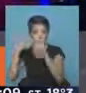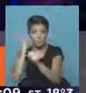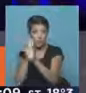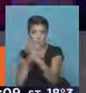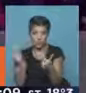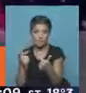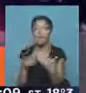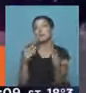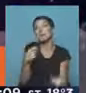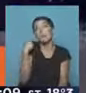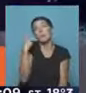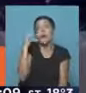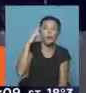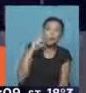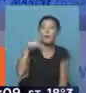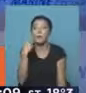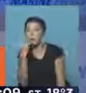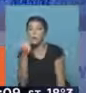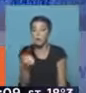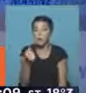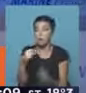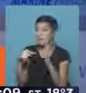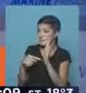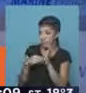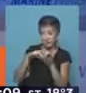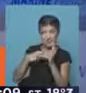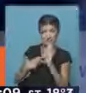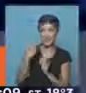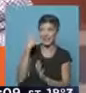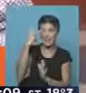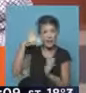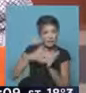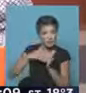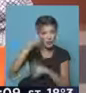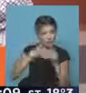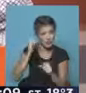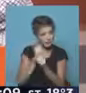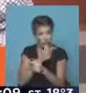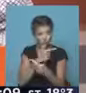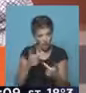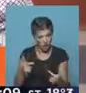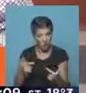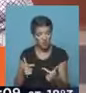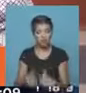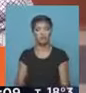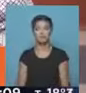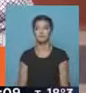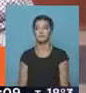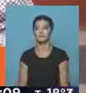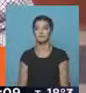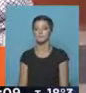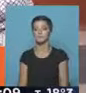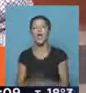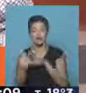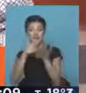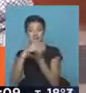así, bueno, uno podría decir no es demasiado, pero son 3 millones de personas. entre los jóvenes el